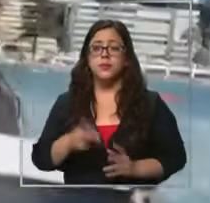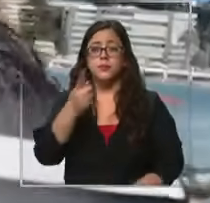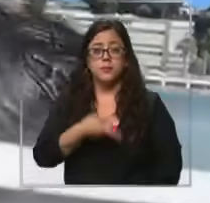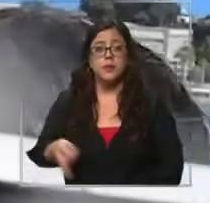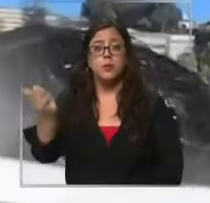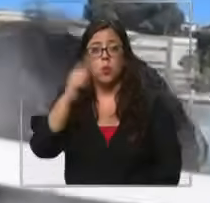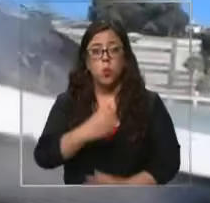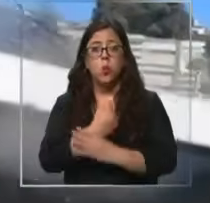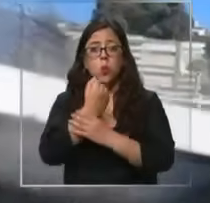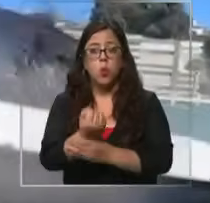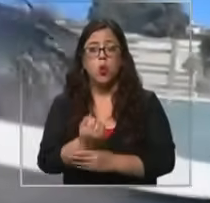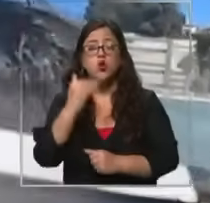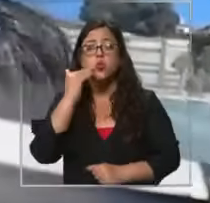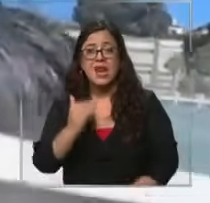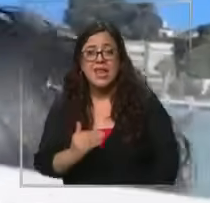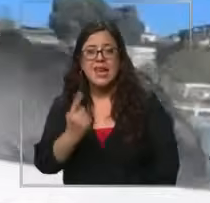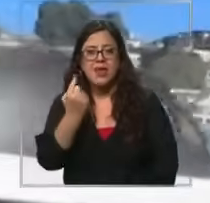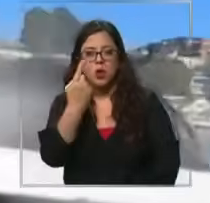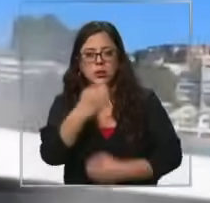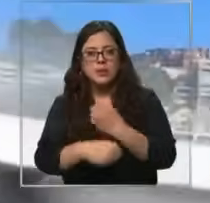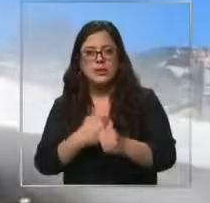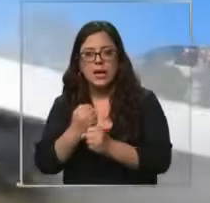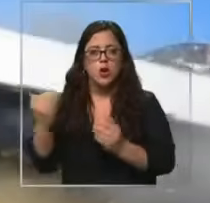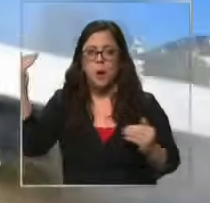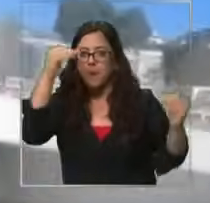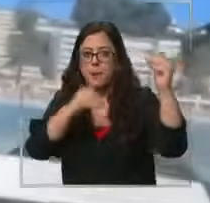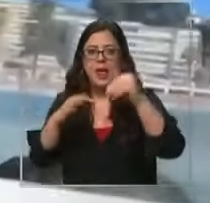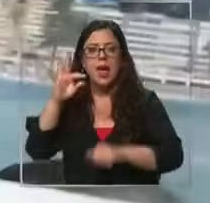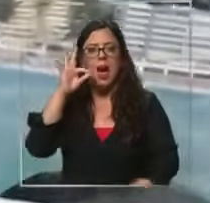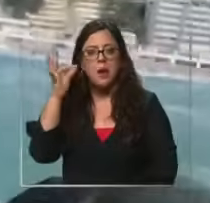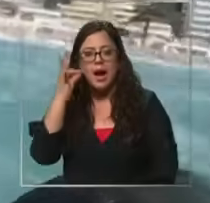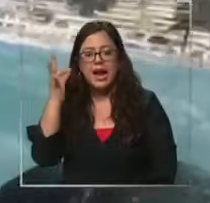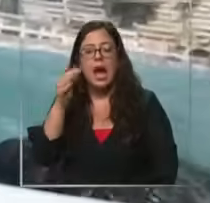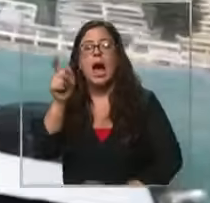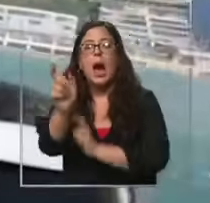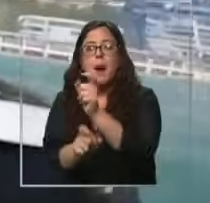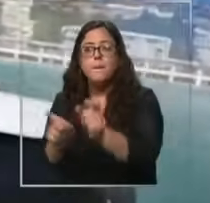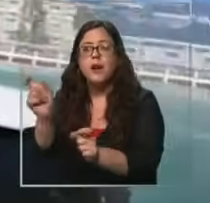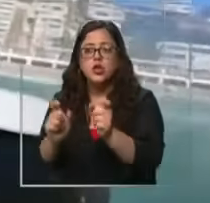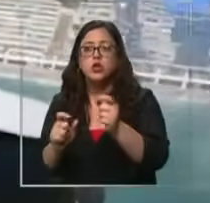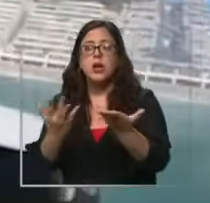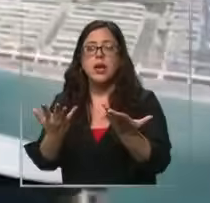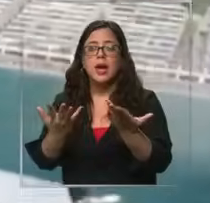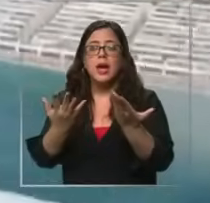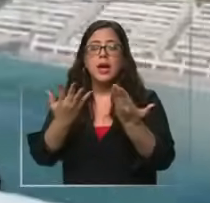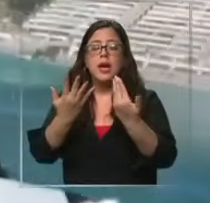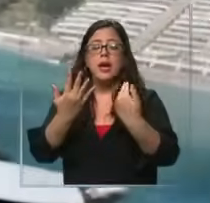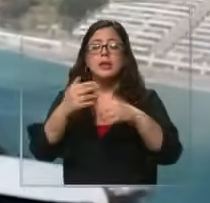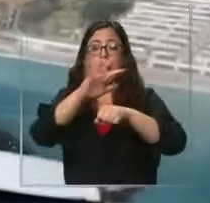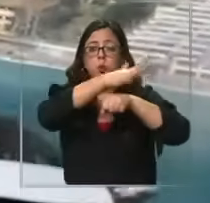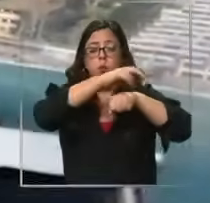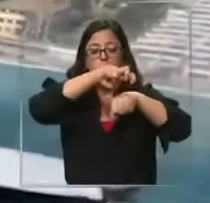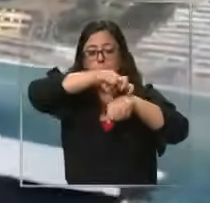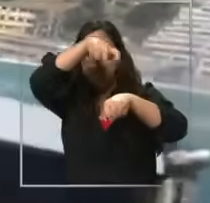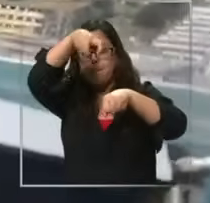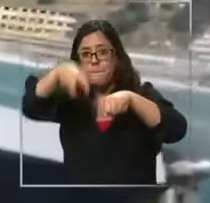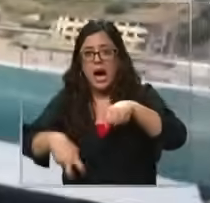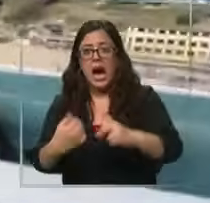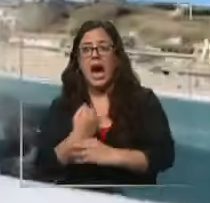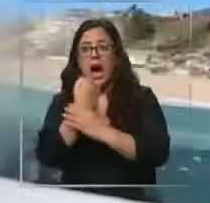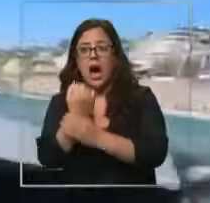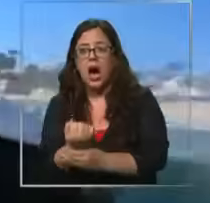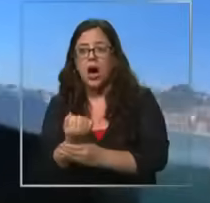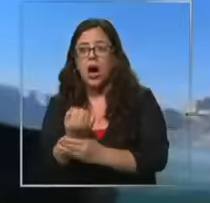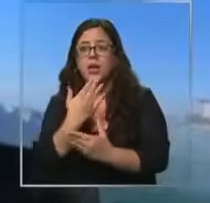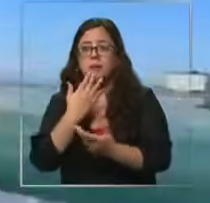Volvamos al rescate de una niña de 11 años en Playa Amarilla. Rescatistas bajaron para darle auxilio. La aseguraron para